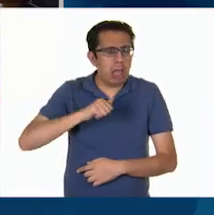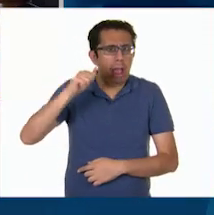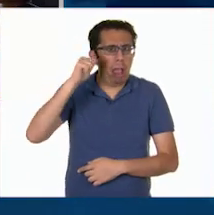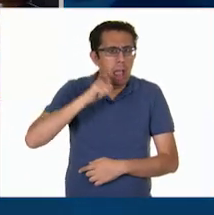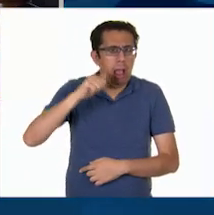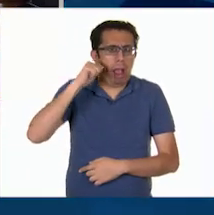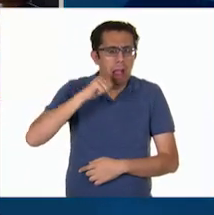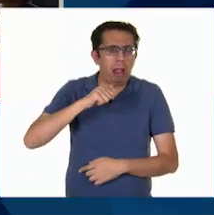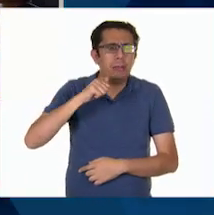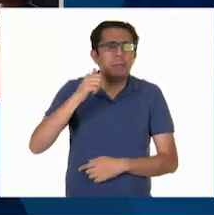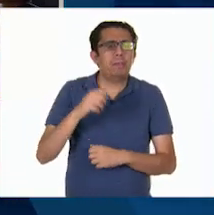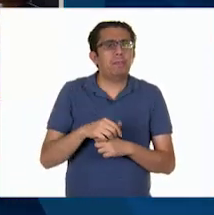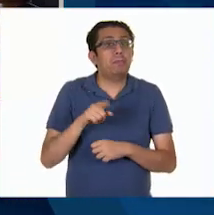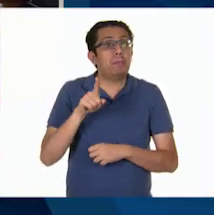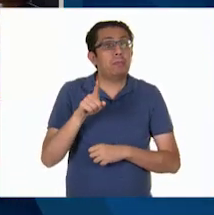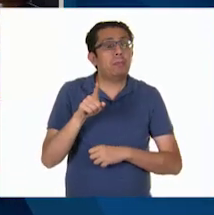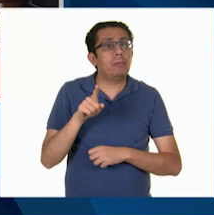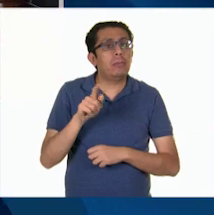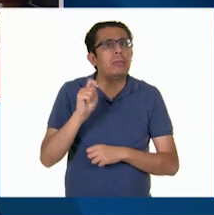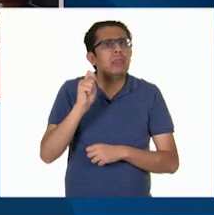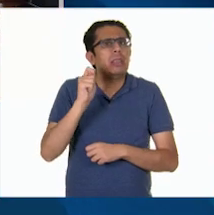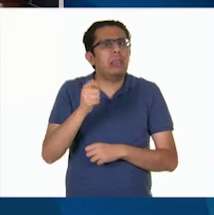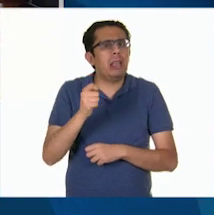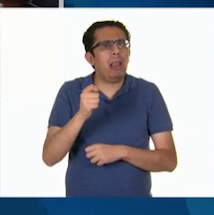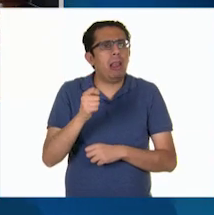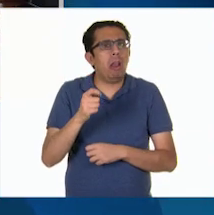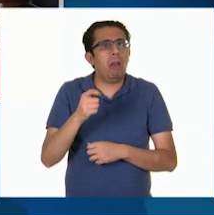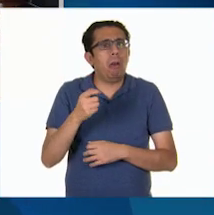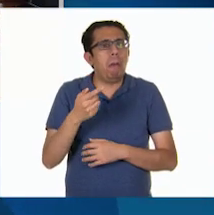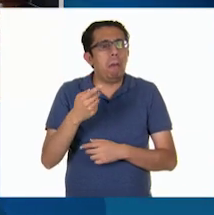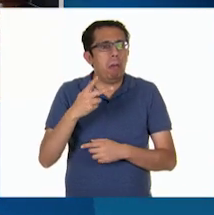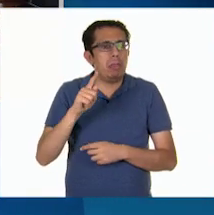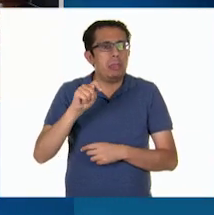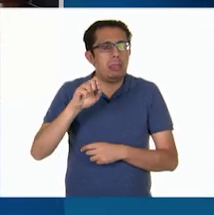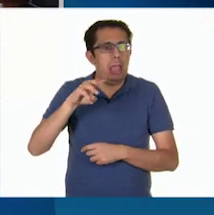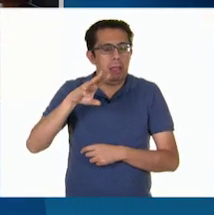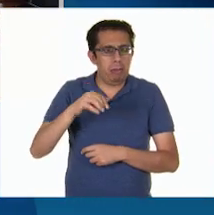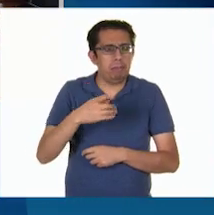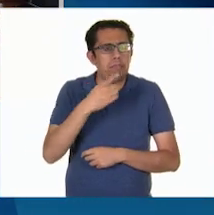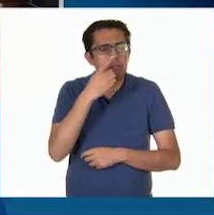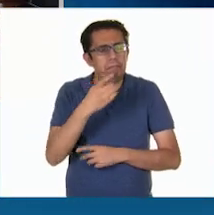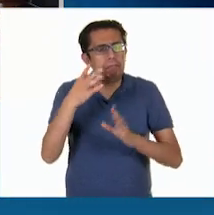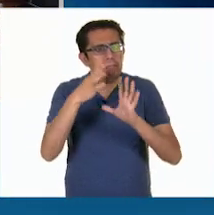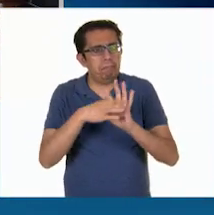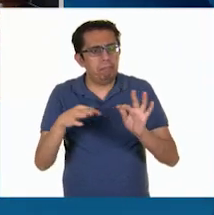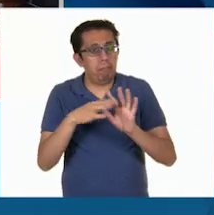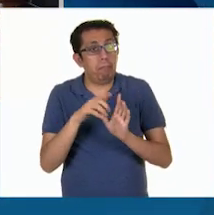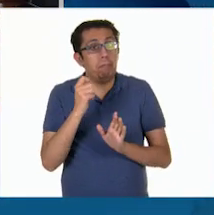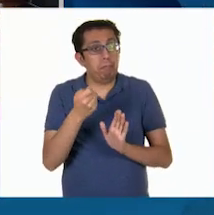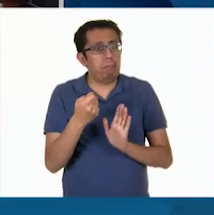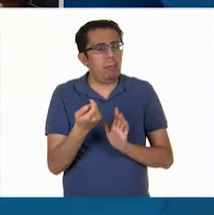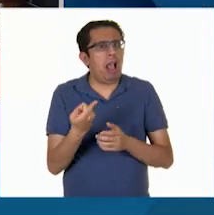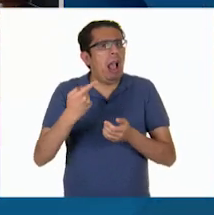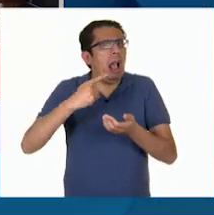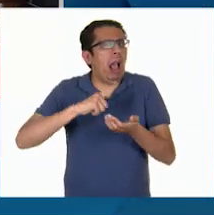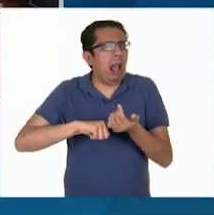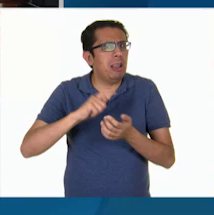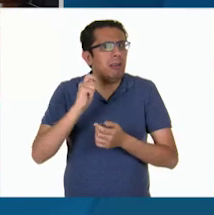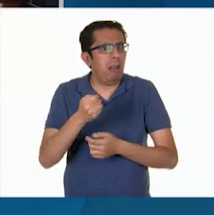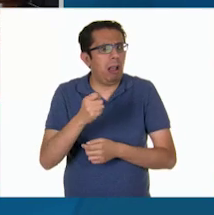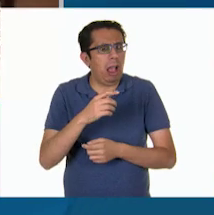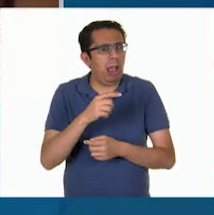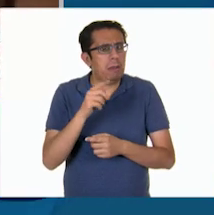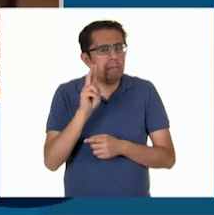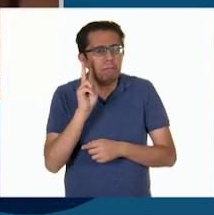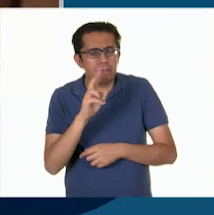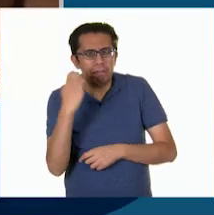Las diques o temitas son las sentencias pronunciadas por Temis. Hablando un poco de los símbolos implícitos en ella misma, observamos, por